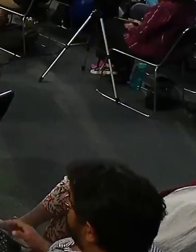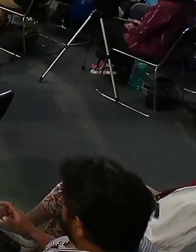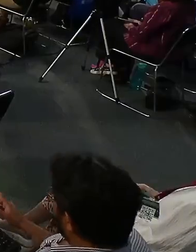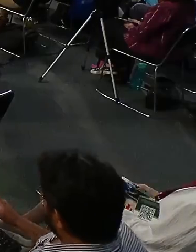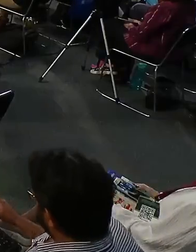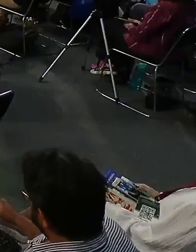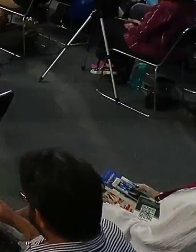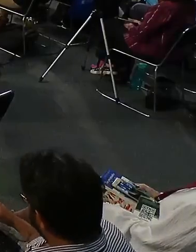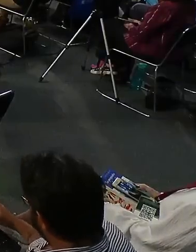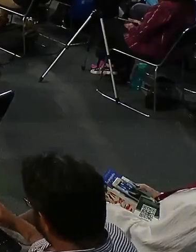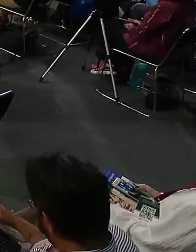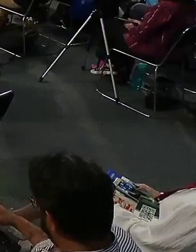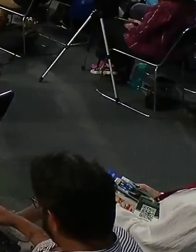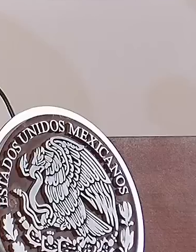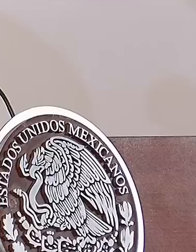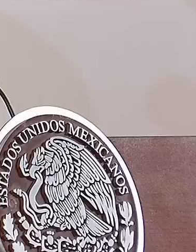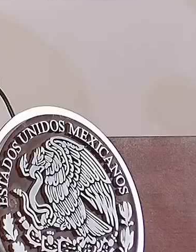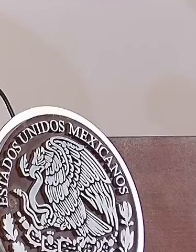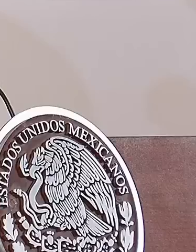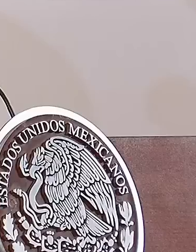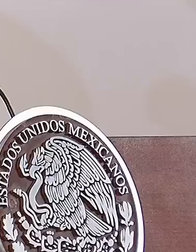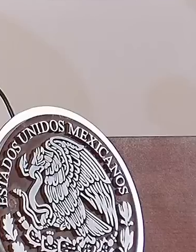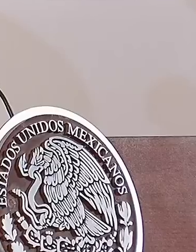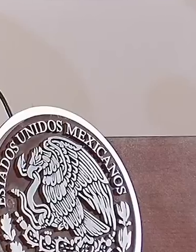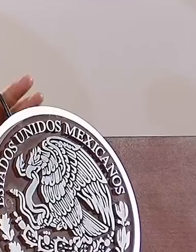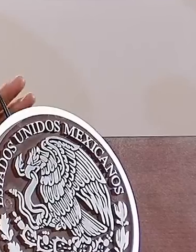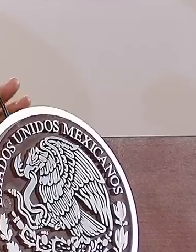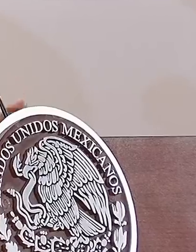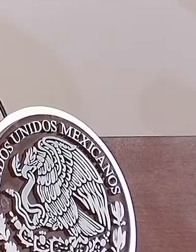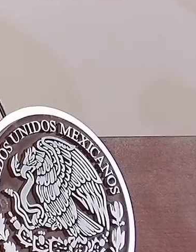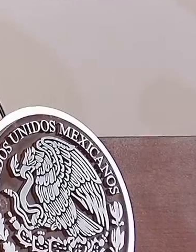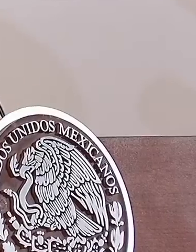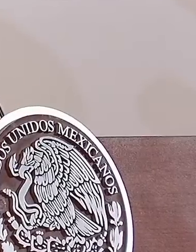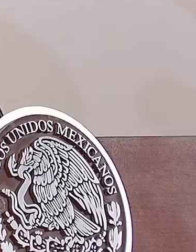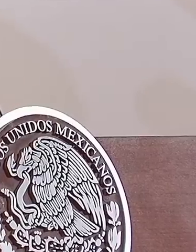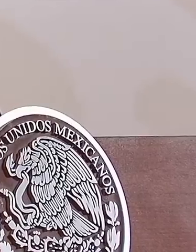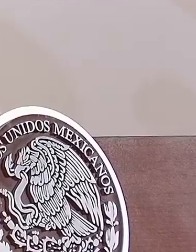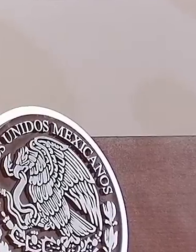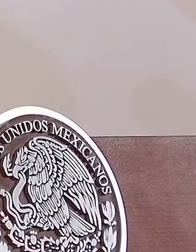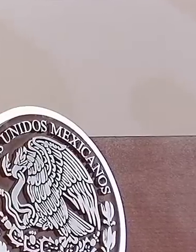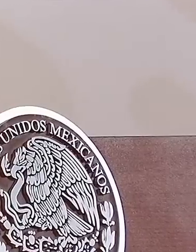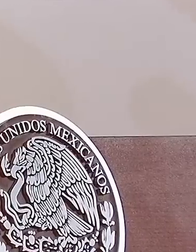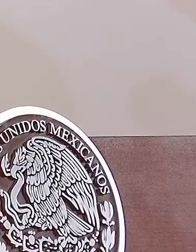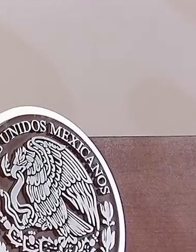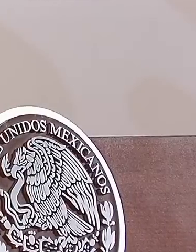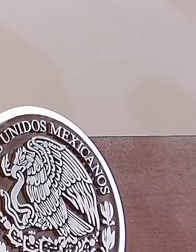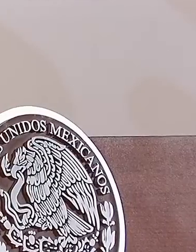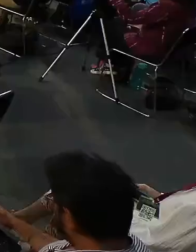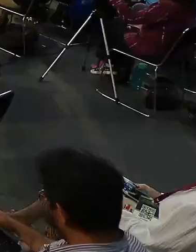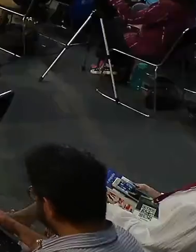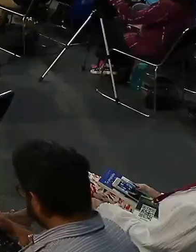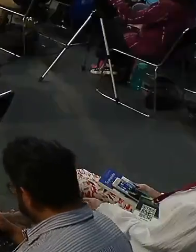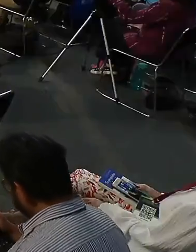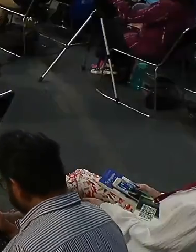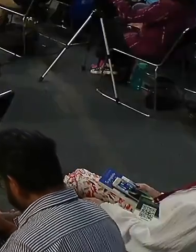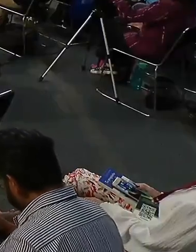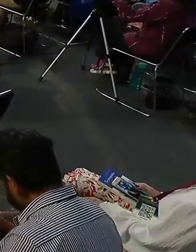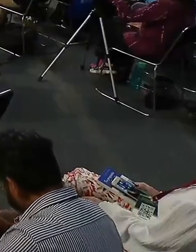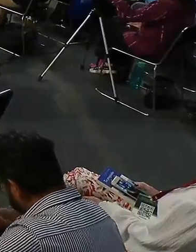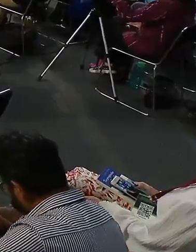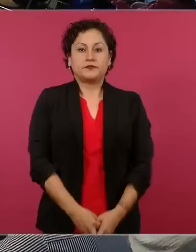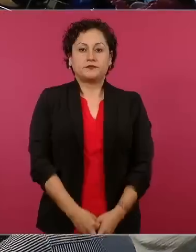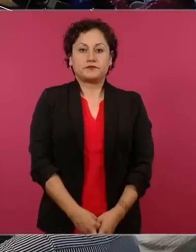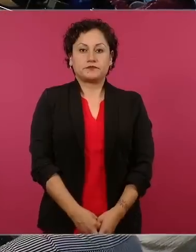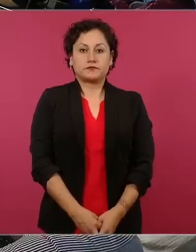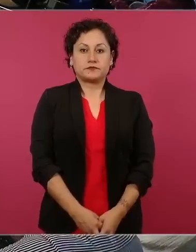Ya están funcionando los 11,000 centros de salud, todos los